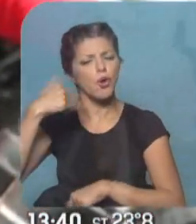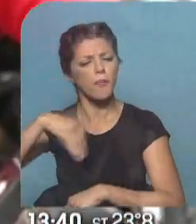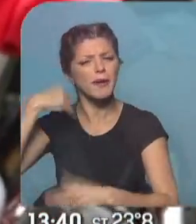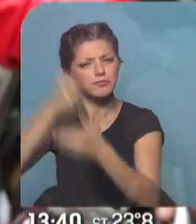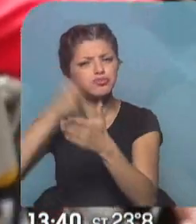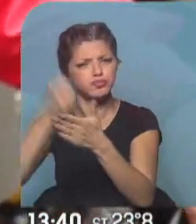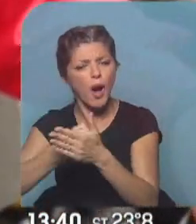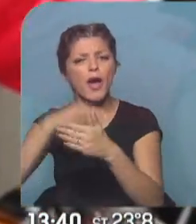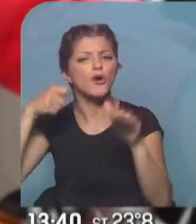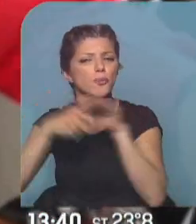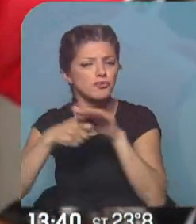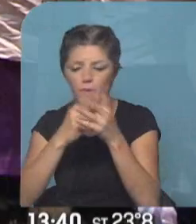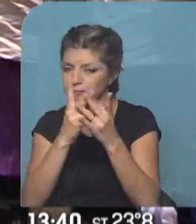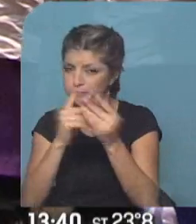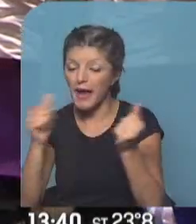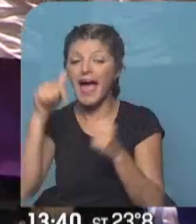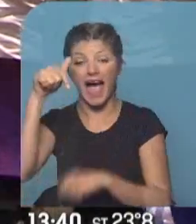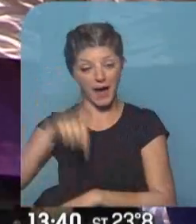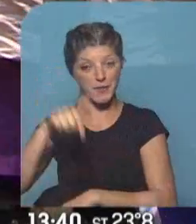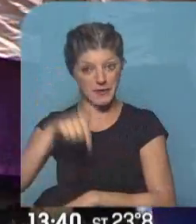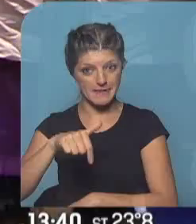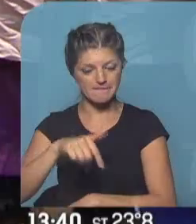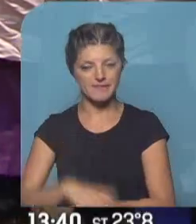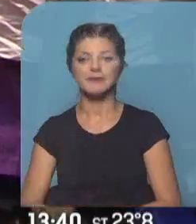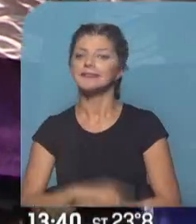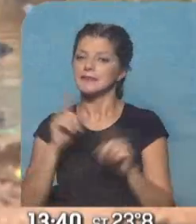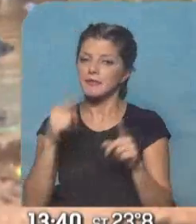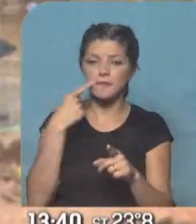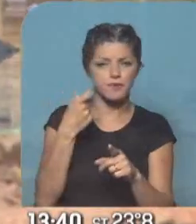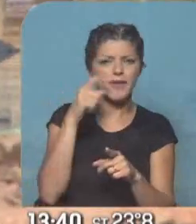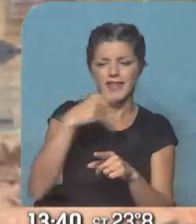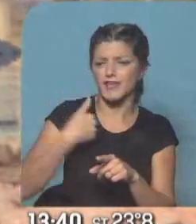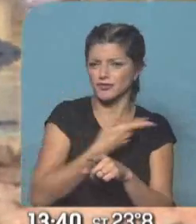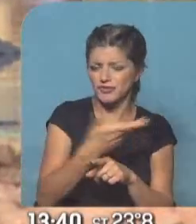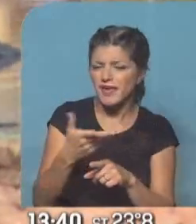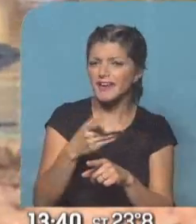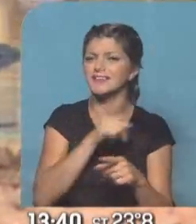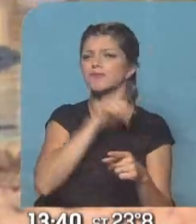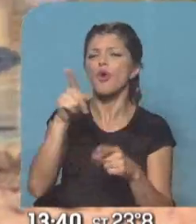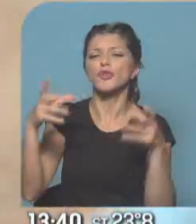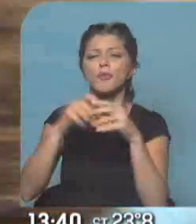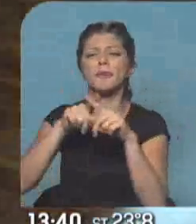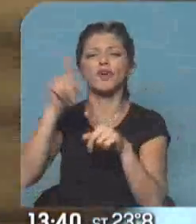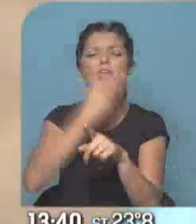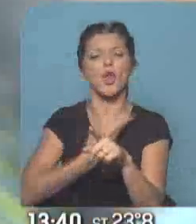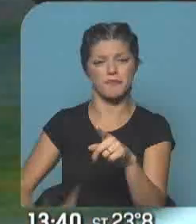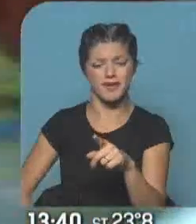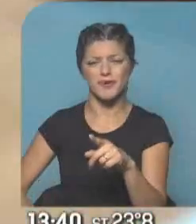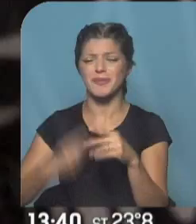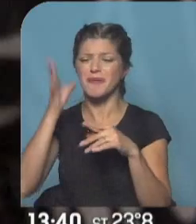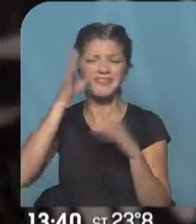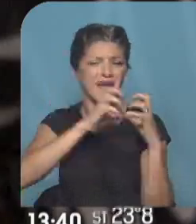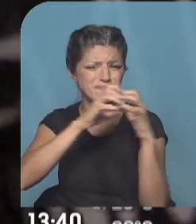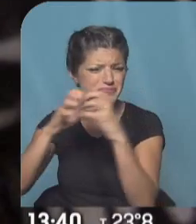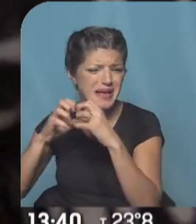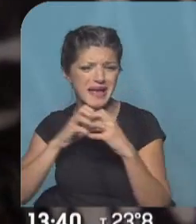para combatirla, deberá enfrentar el creciente descontento popular con el oficialismo por una profunda crisis económica